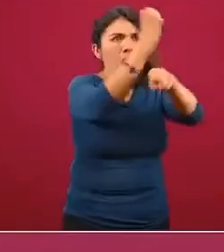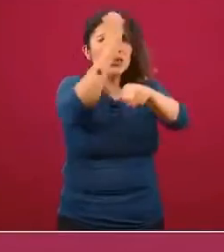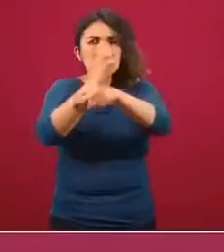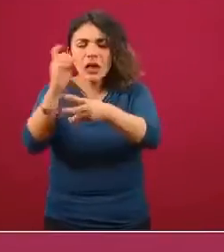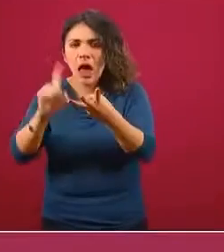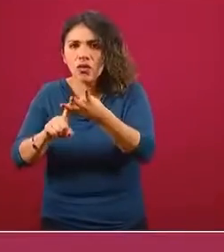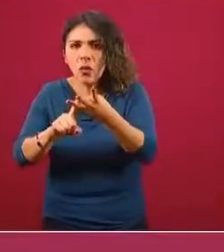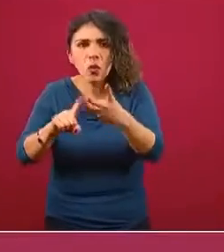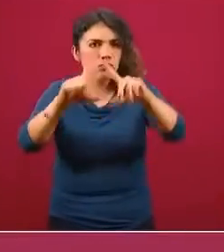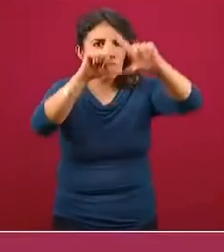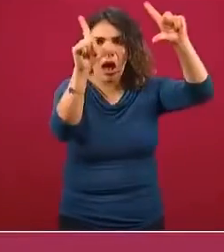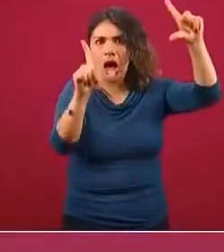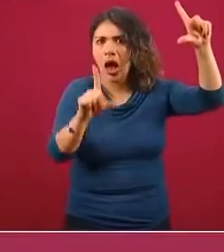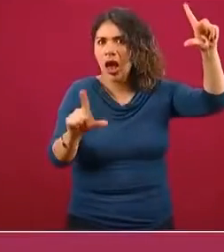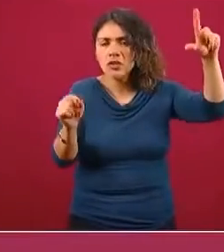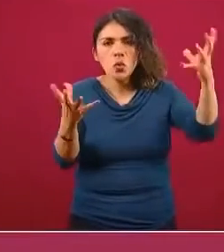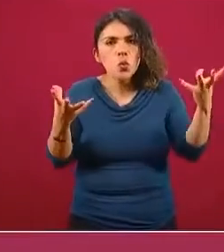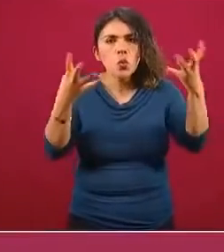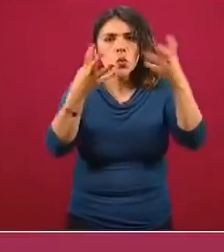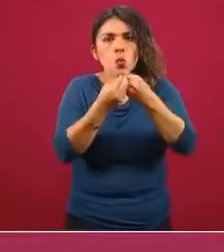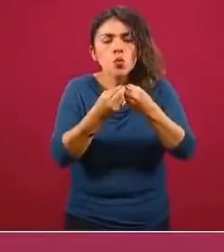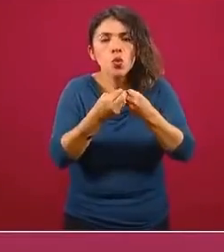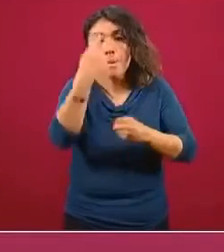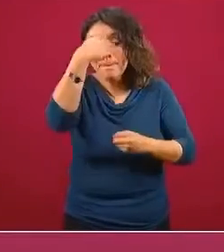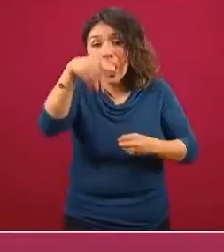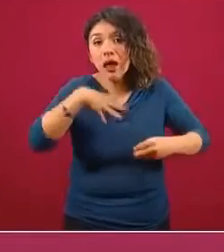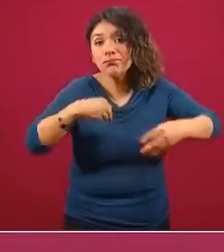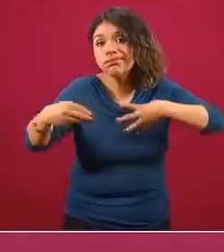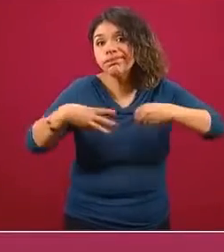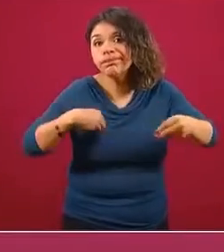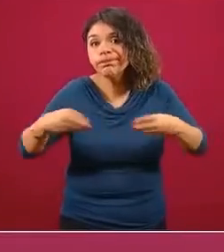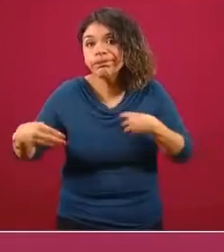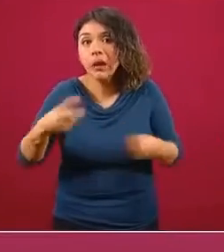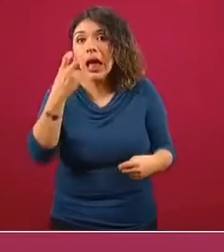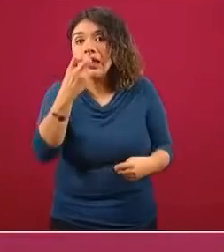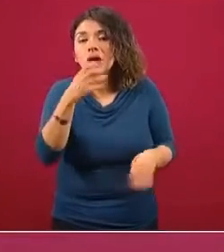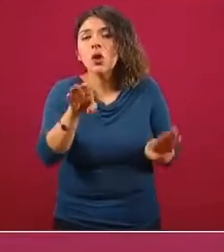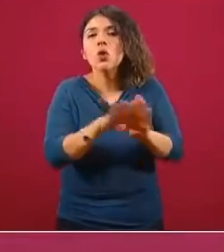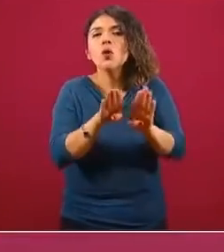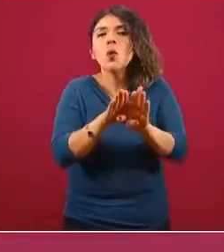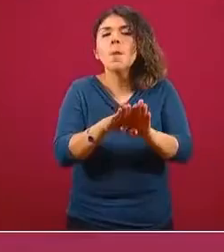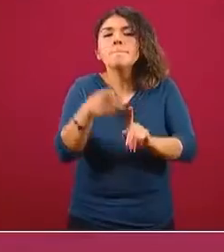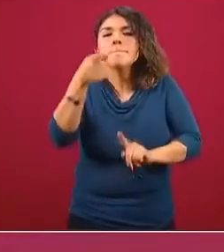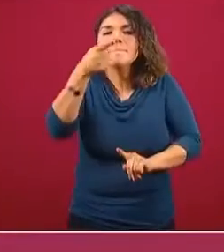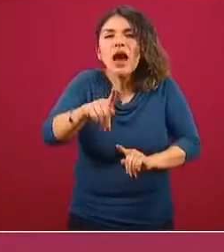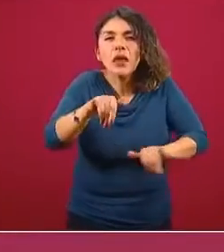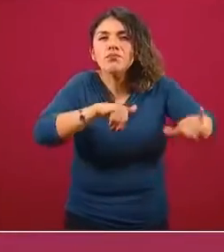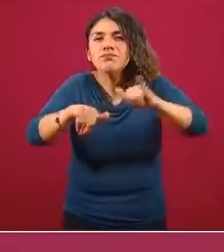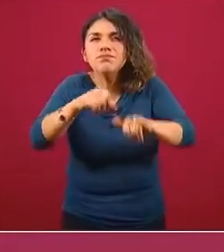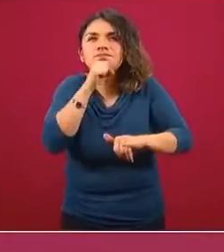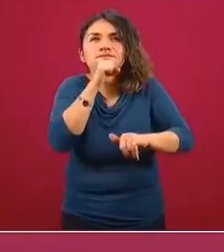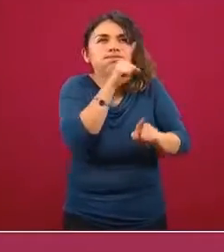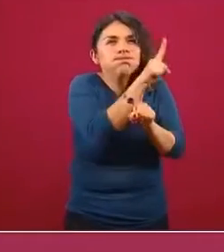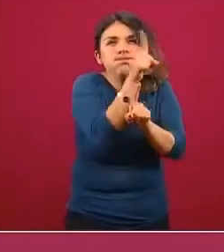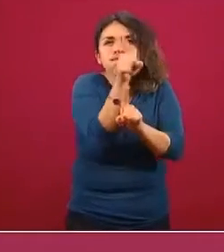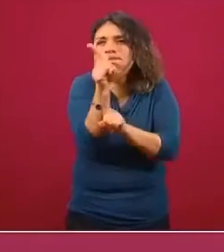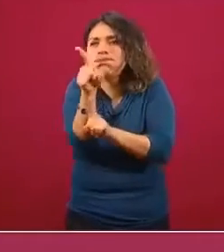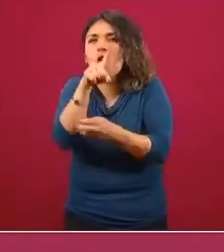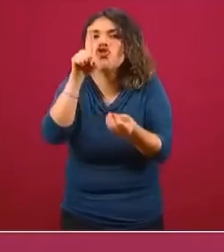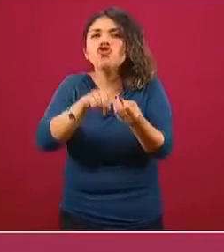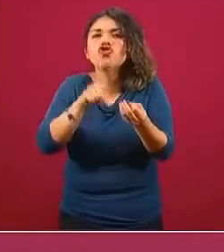estados y el país en su conjunto de la epidemia. Es la brújula, es el monitor, es